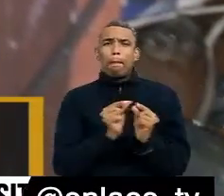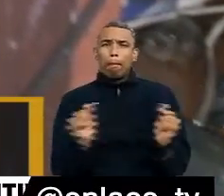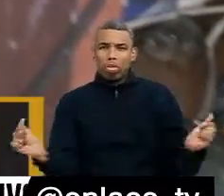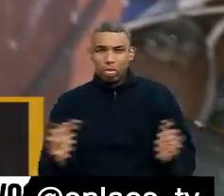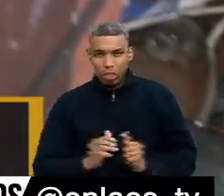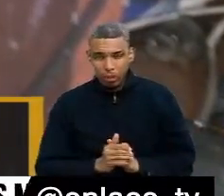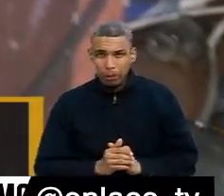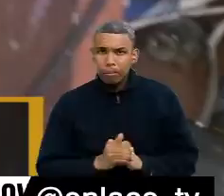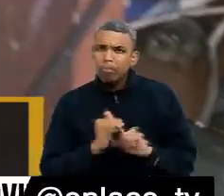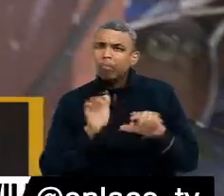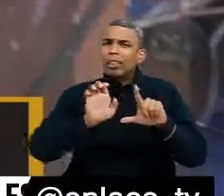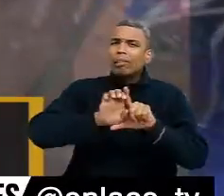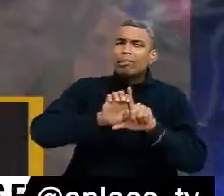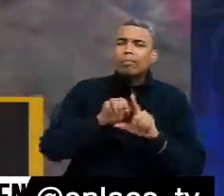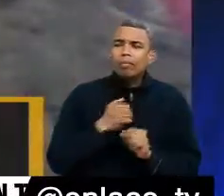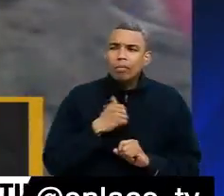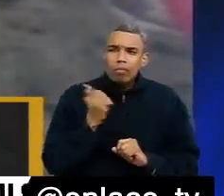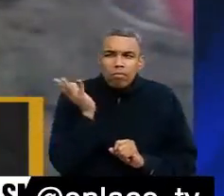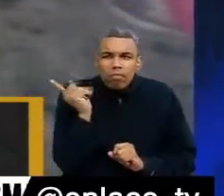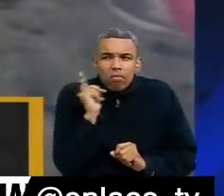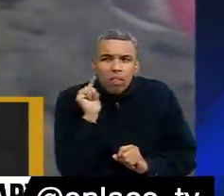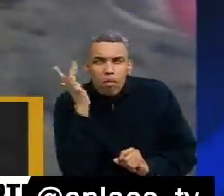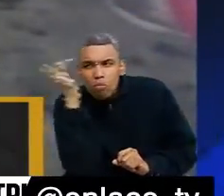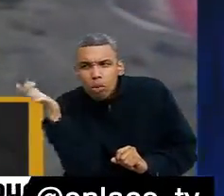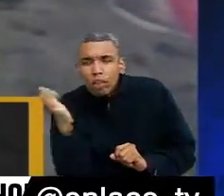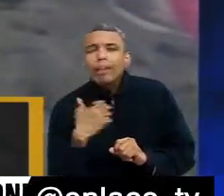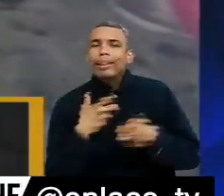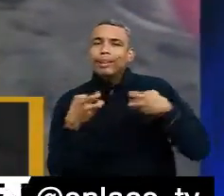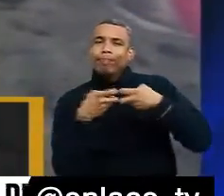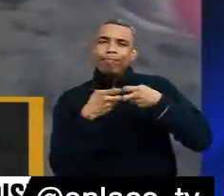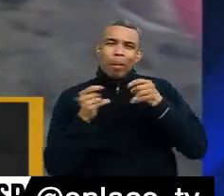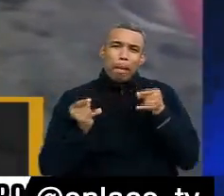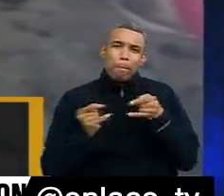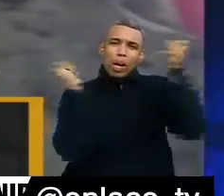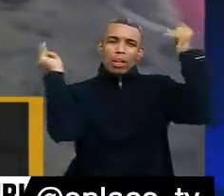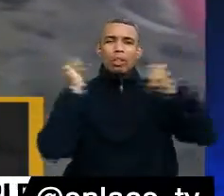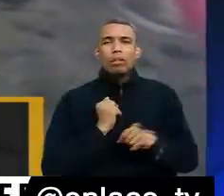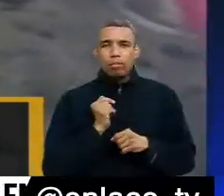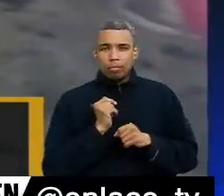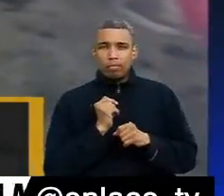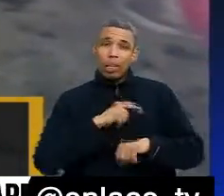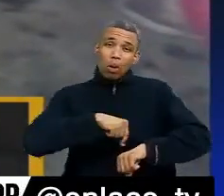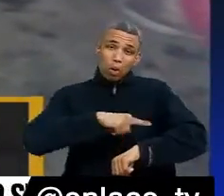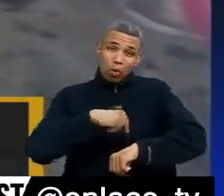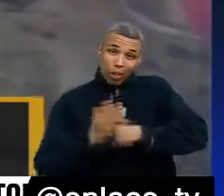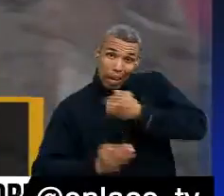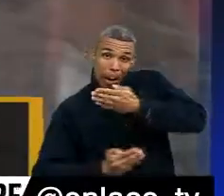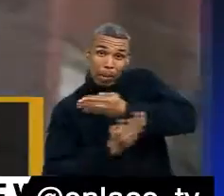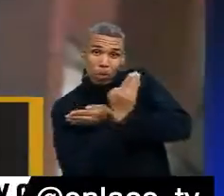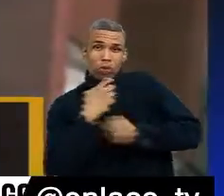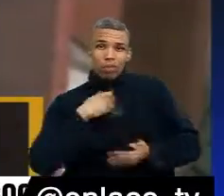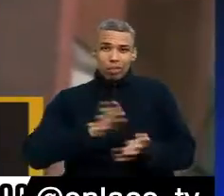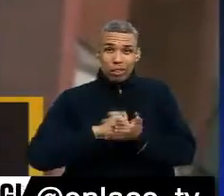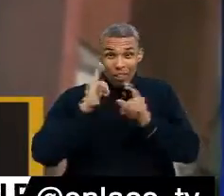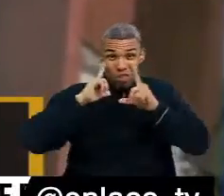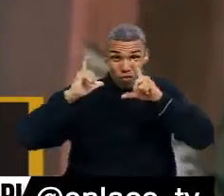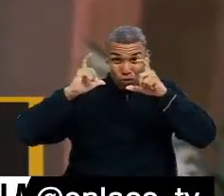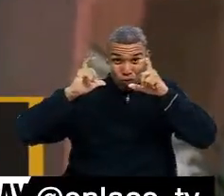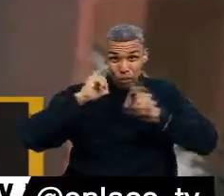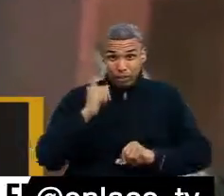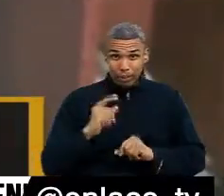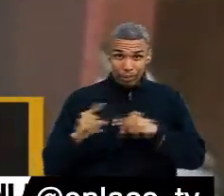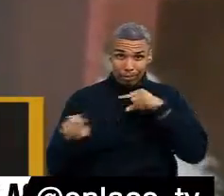conoció Enlace Noticias que la conflagración se presentó por cortocircuito en horas de la madrugada de este domingo. En las fotografías suministradas queda